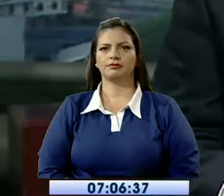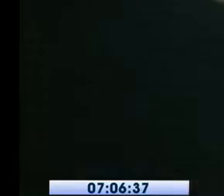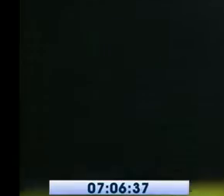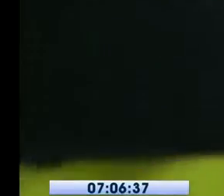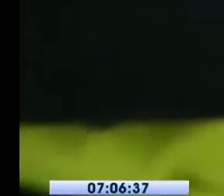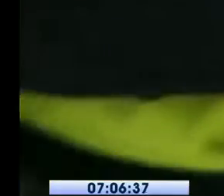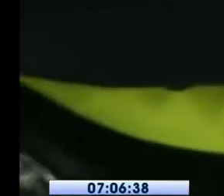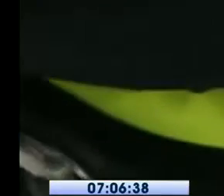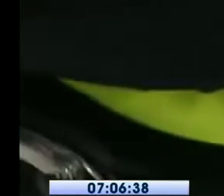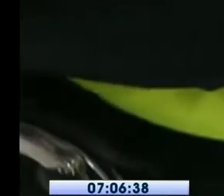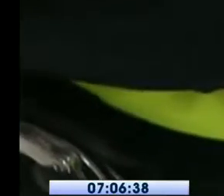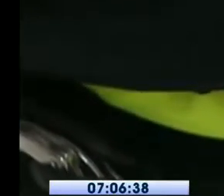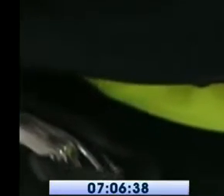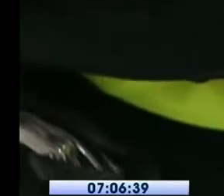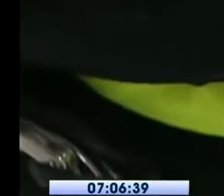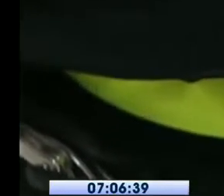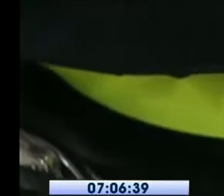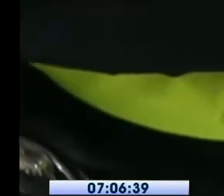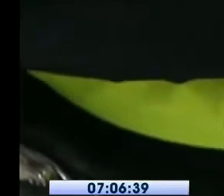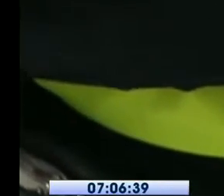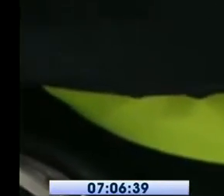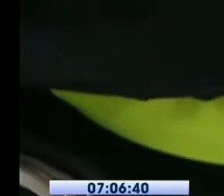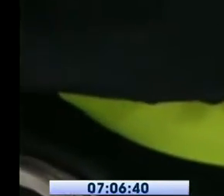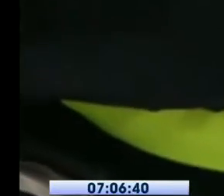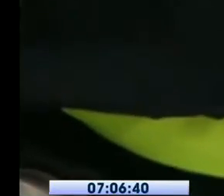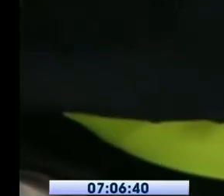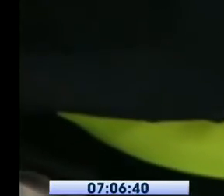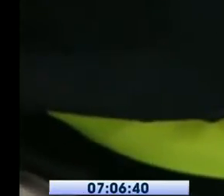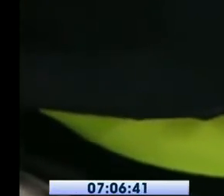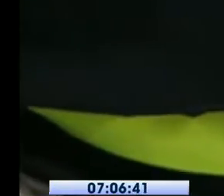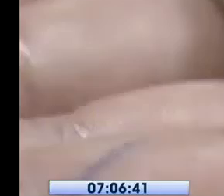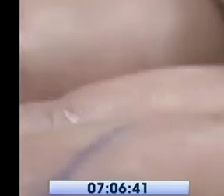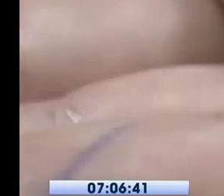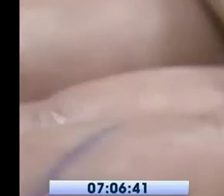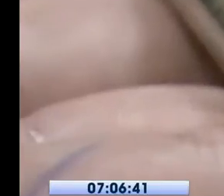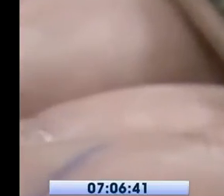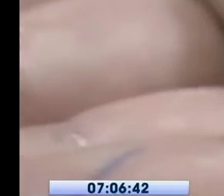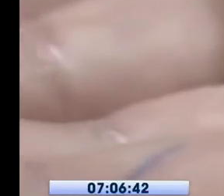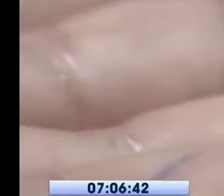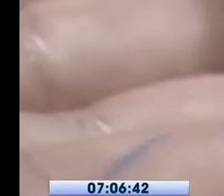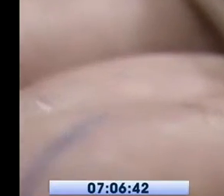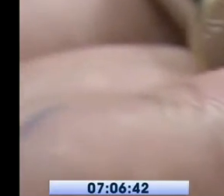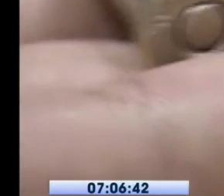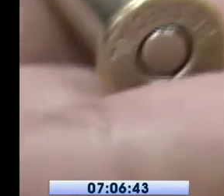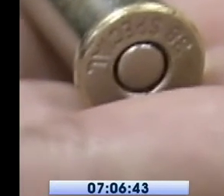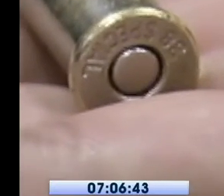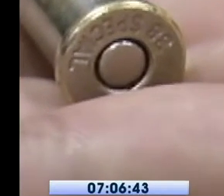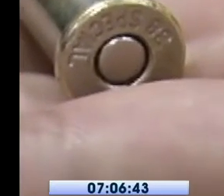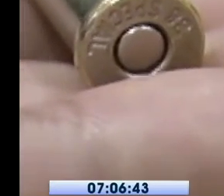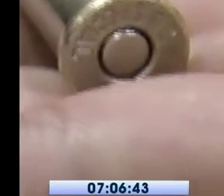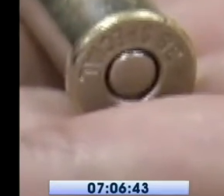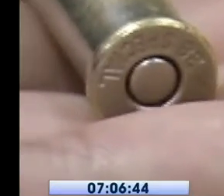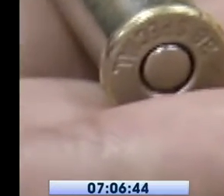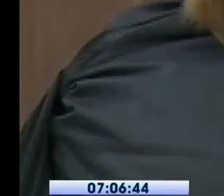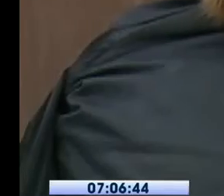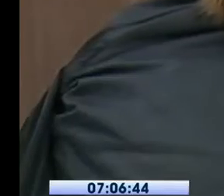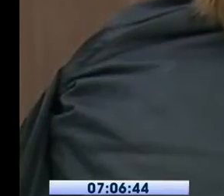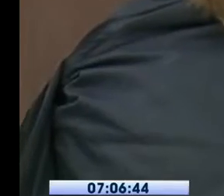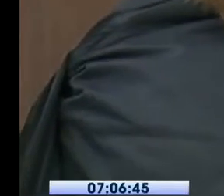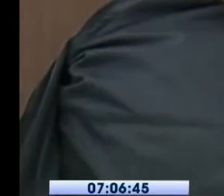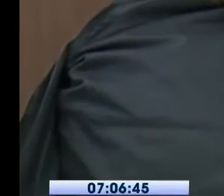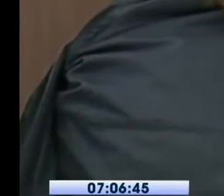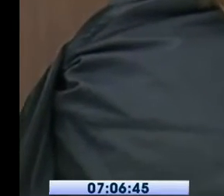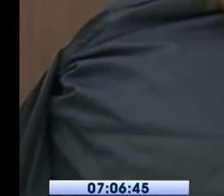bueno con este revolver calibre 38 el presunto delincuente habría asaltado a varias